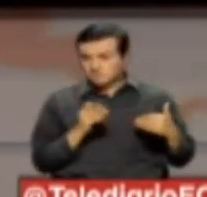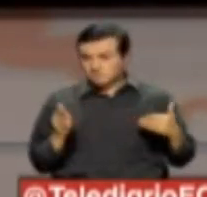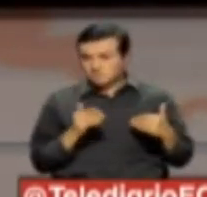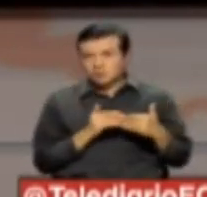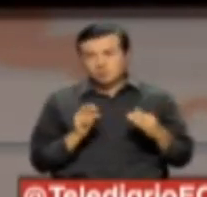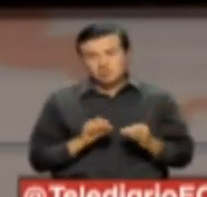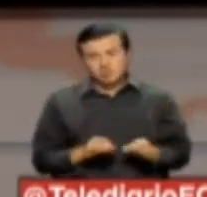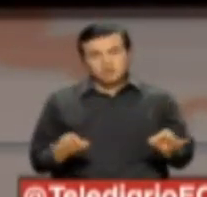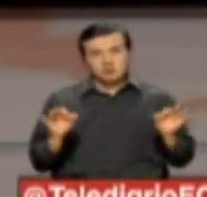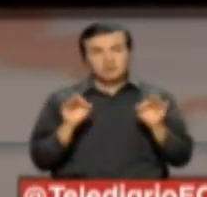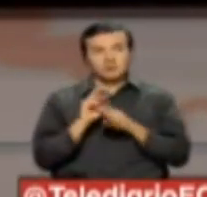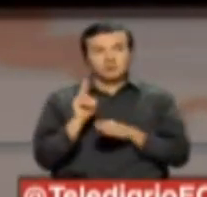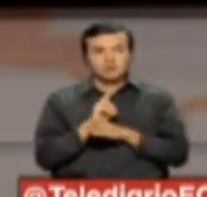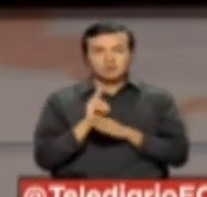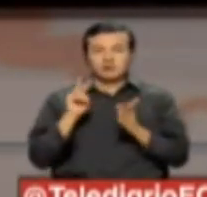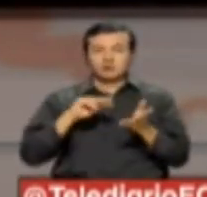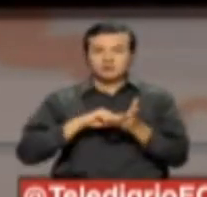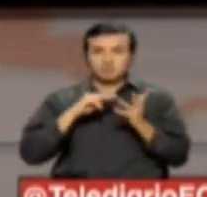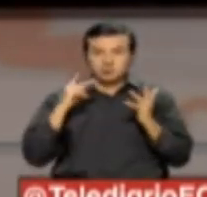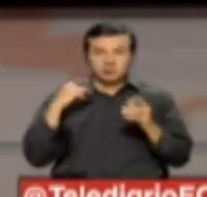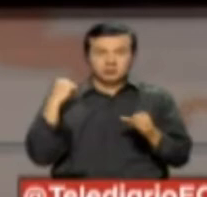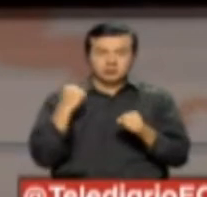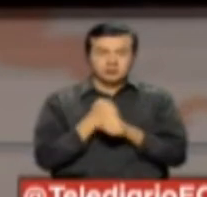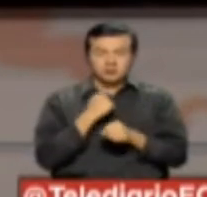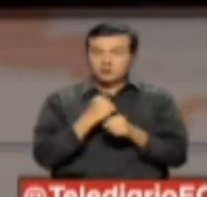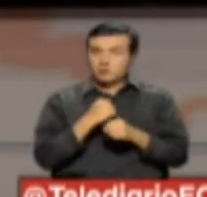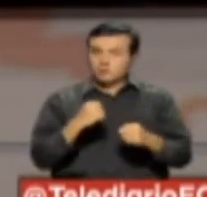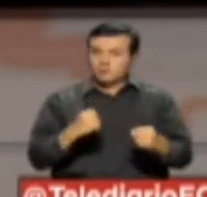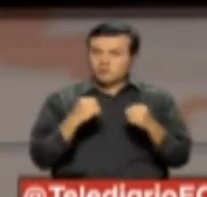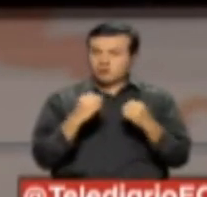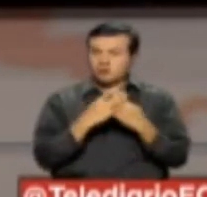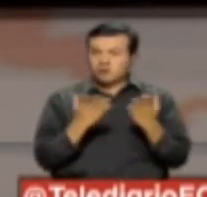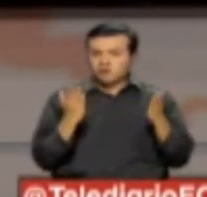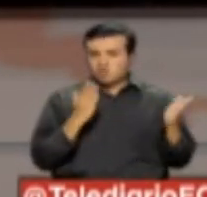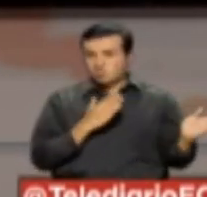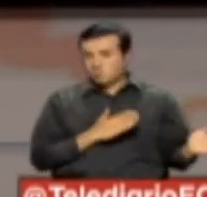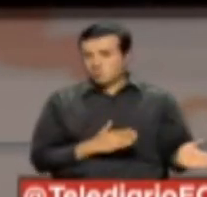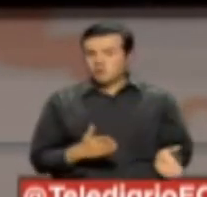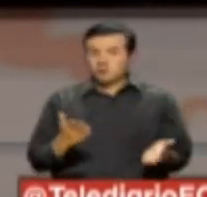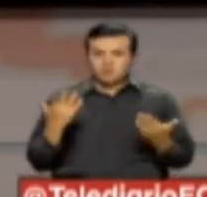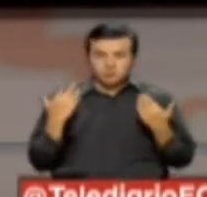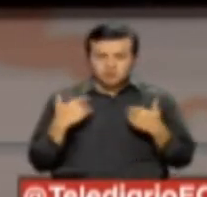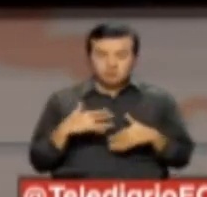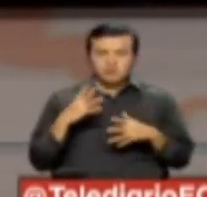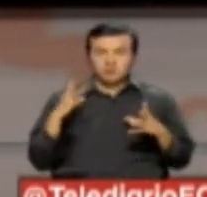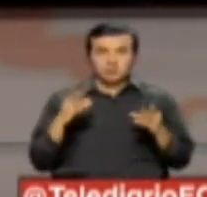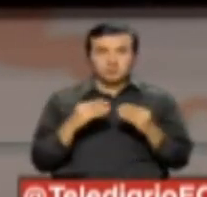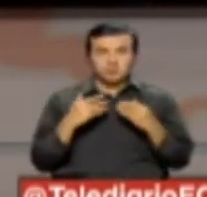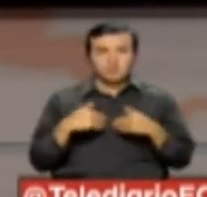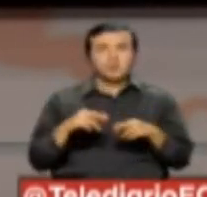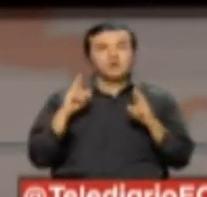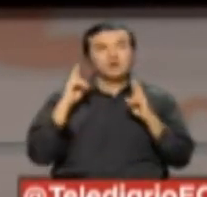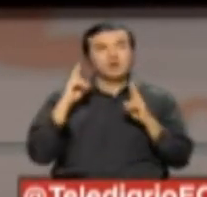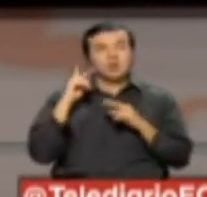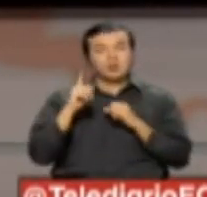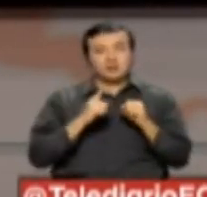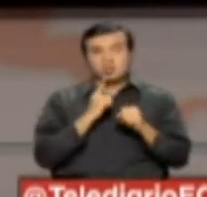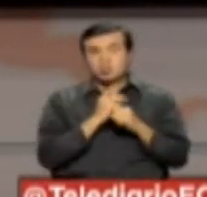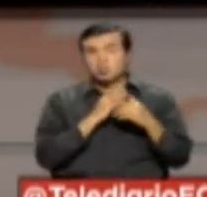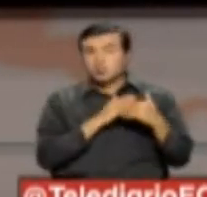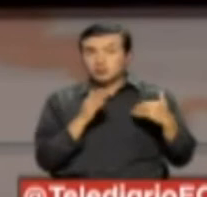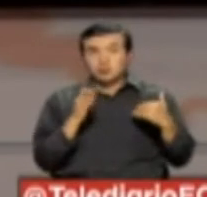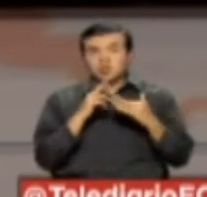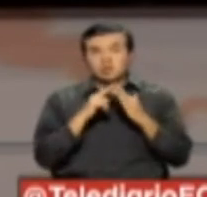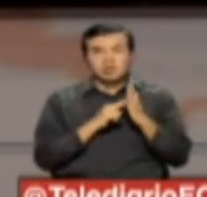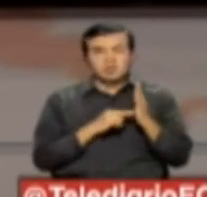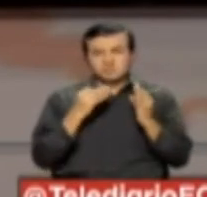necesario utilizar la tecnología estamos trabajando muy fuerte en organizar y tener al final ojalá de este año un registro